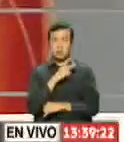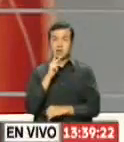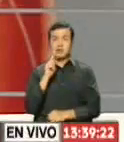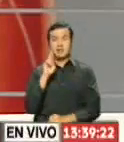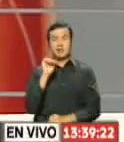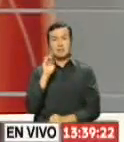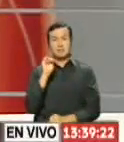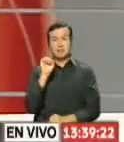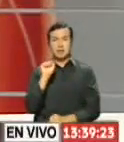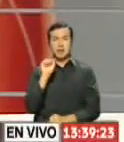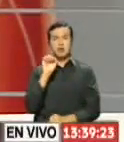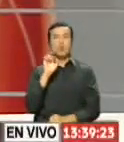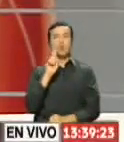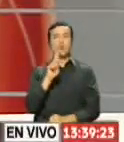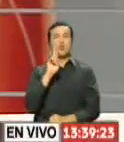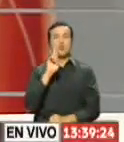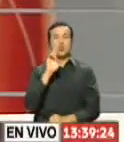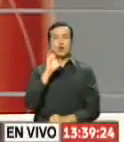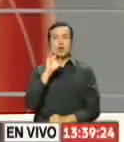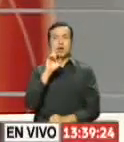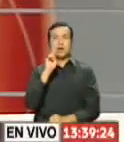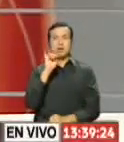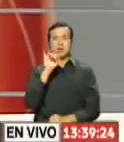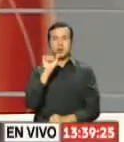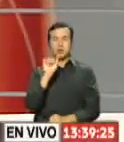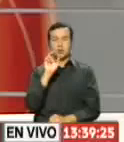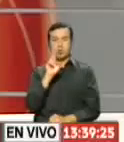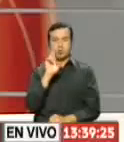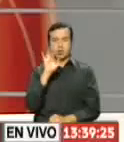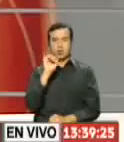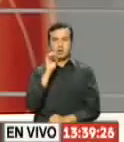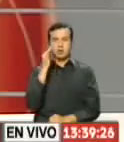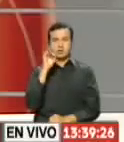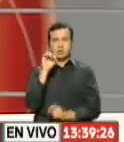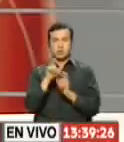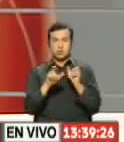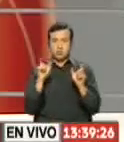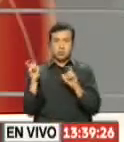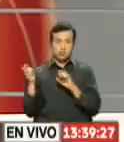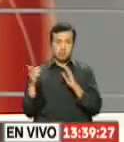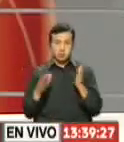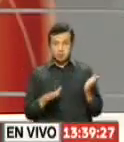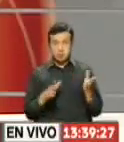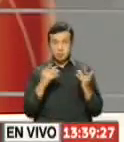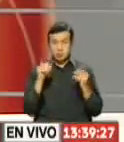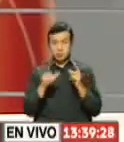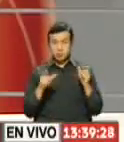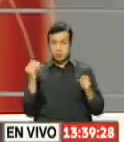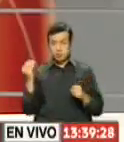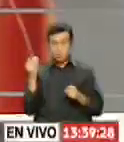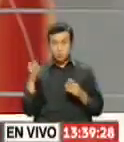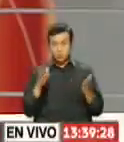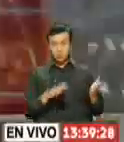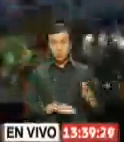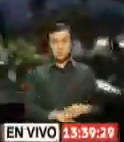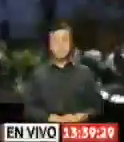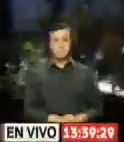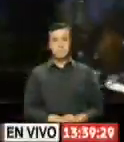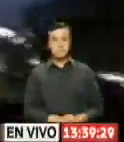en Ucrania. Según los últimos datos, al menos 19 personas murieron. La mayoría de las víctimas son adolescentes.